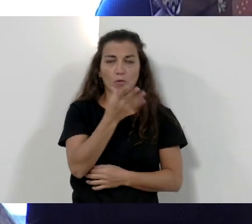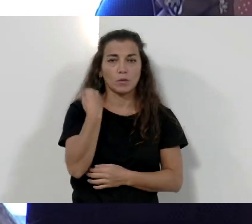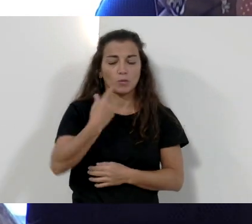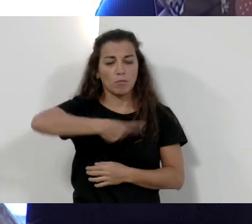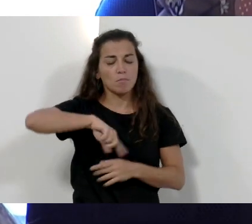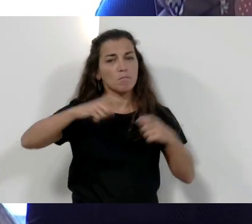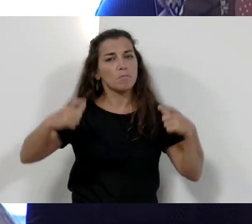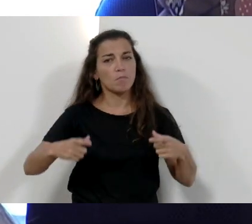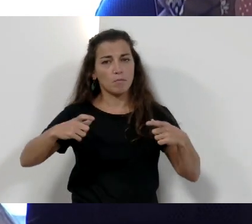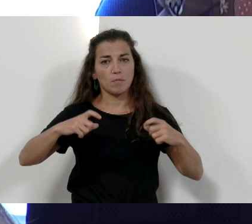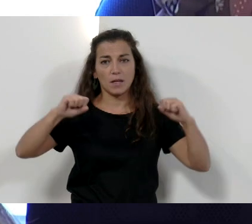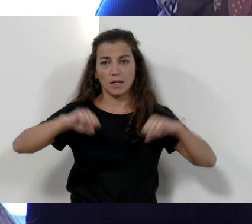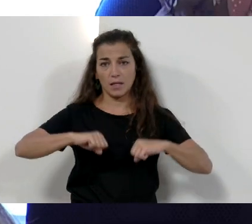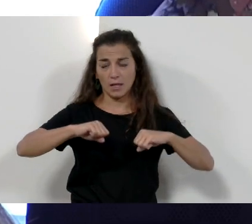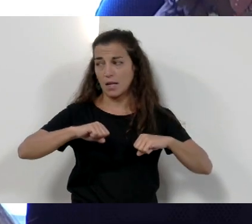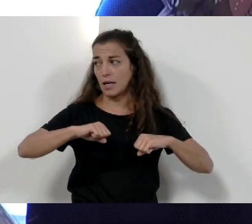el Cristo de la Piedad.